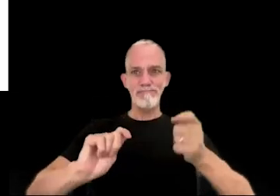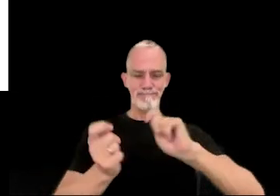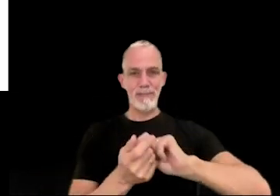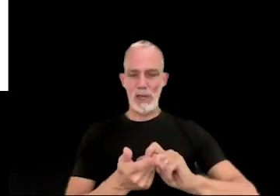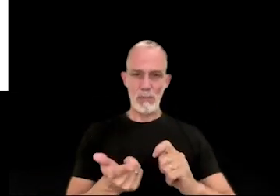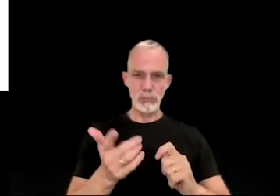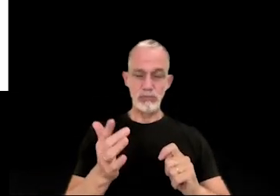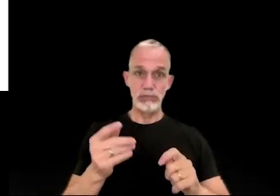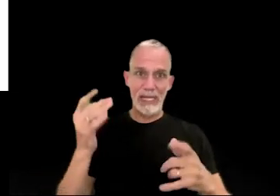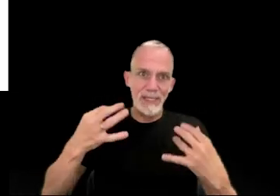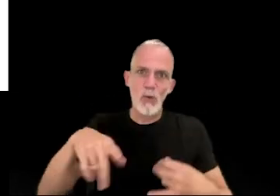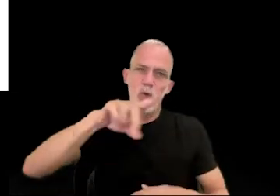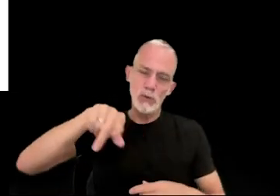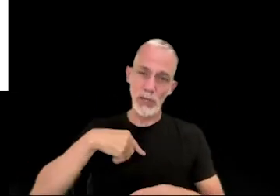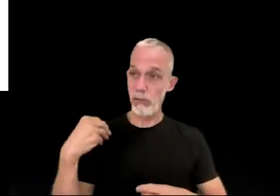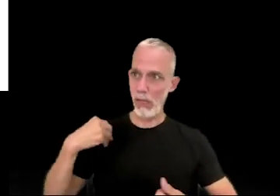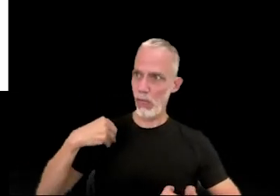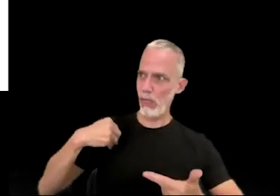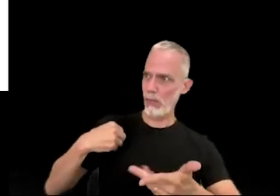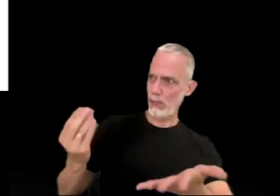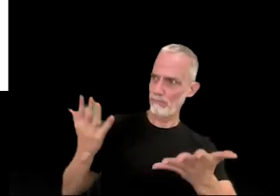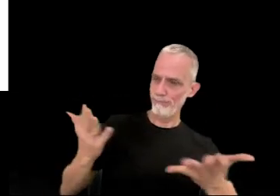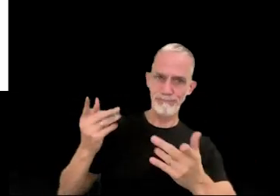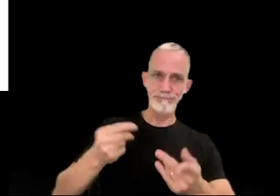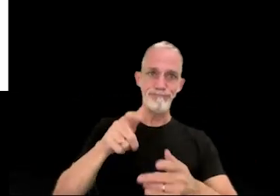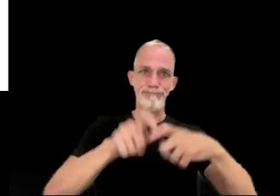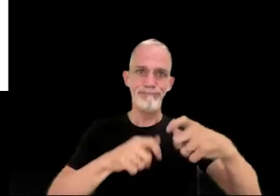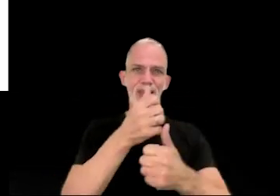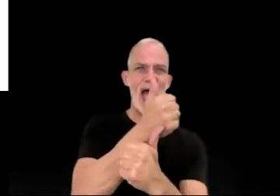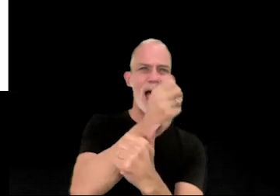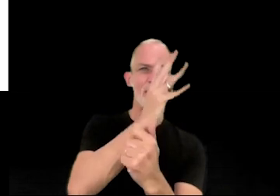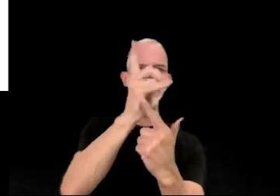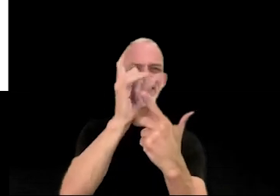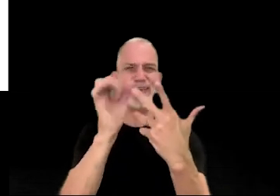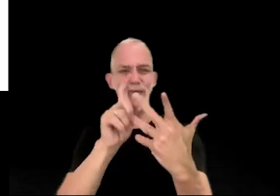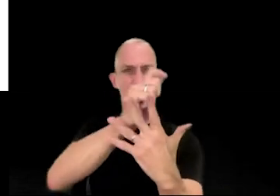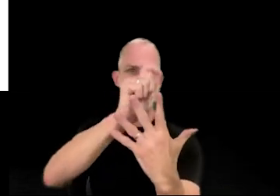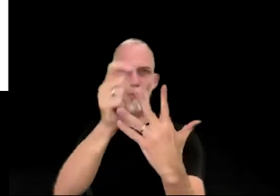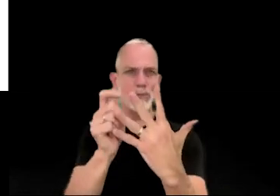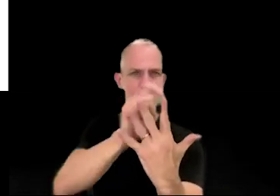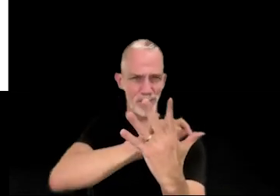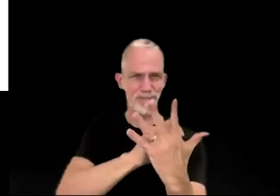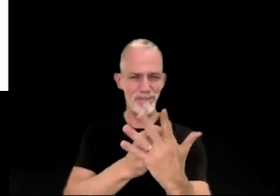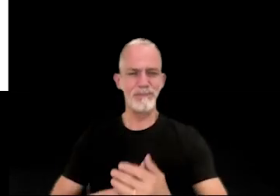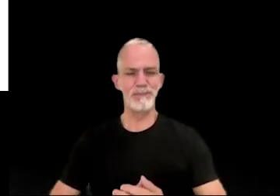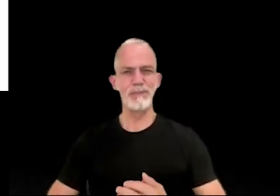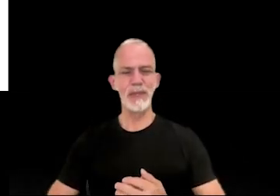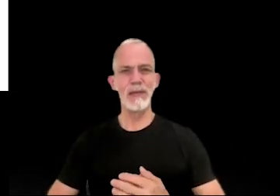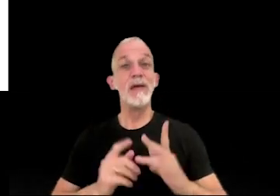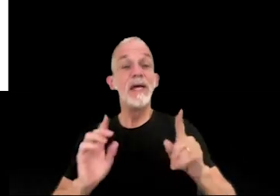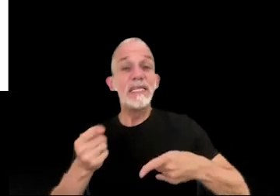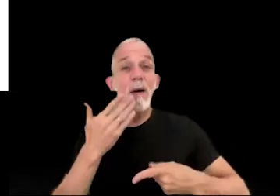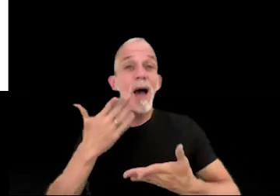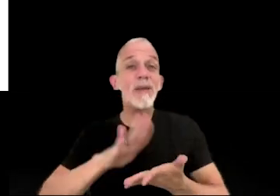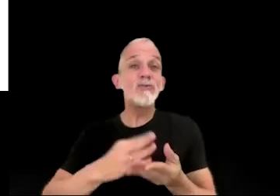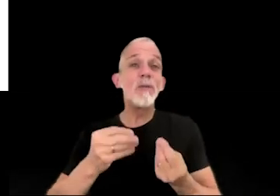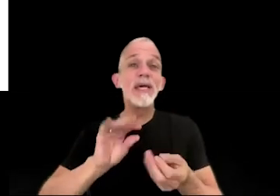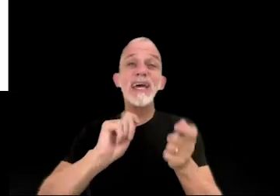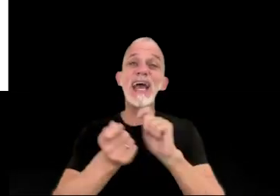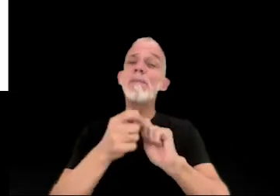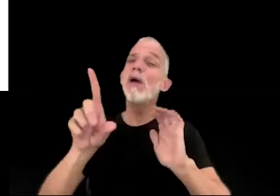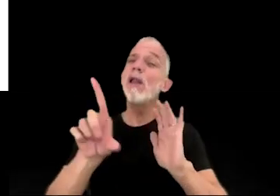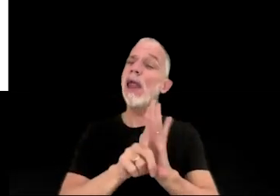en estos días por la proximidad a la recategorización. También habla sobre cambios en ganancias, que